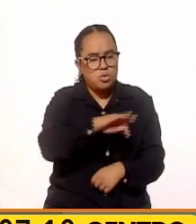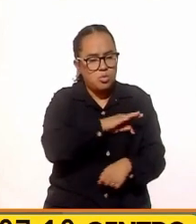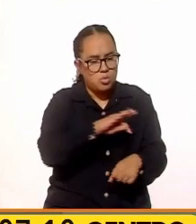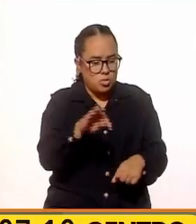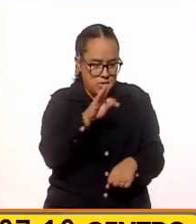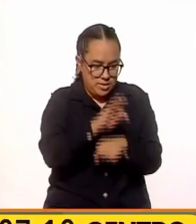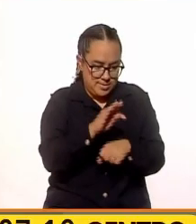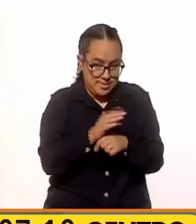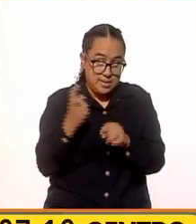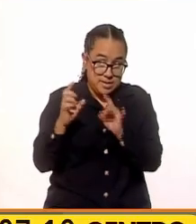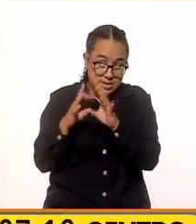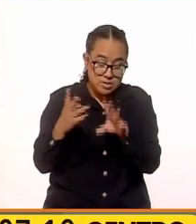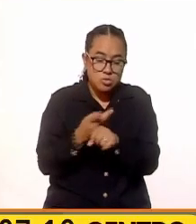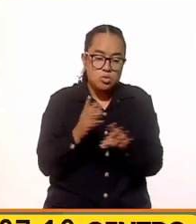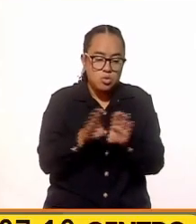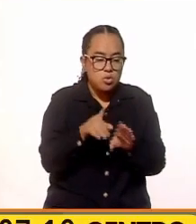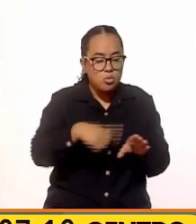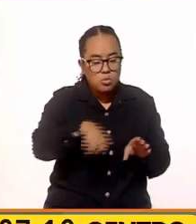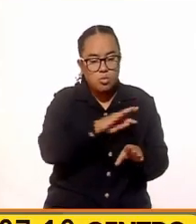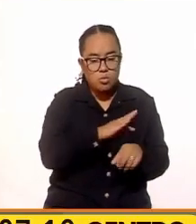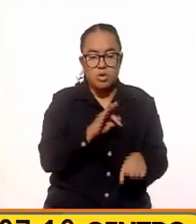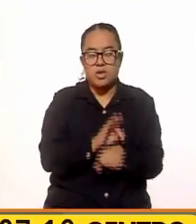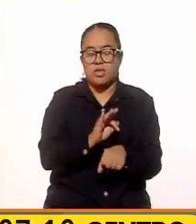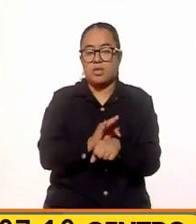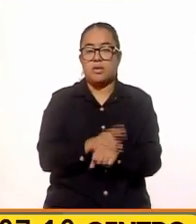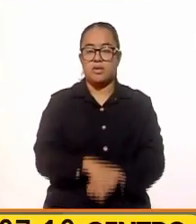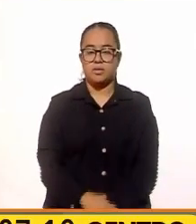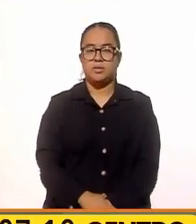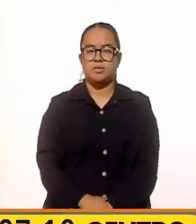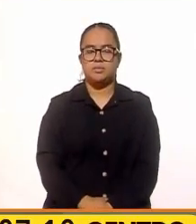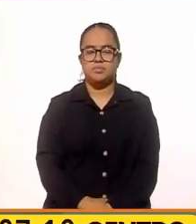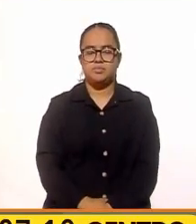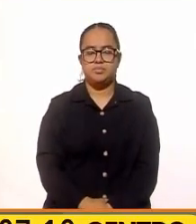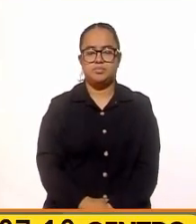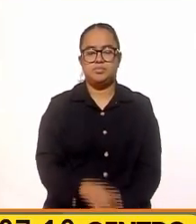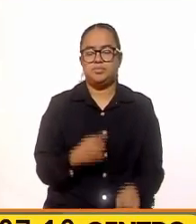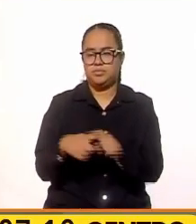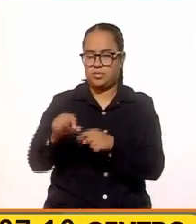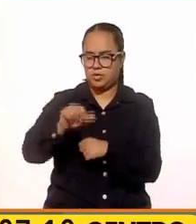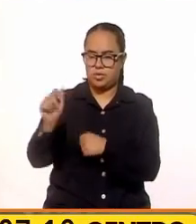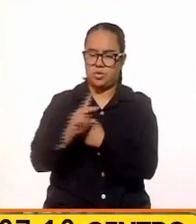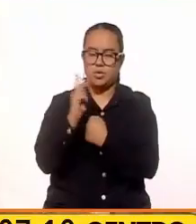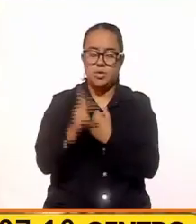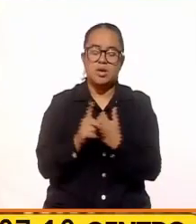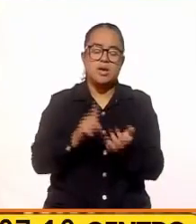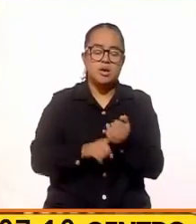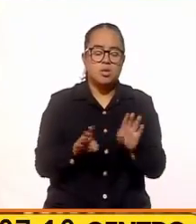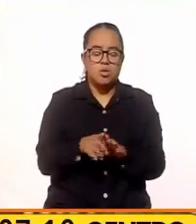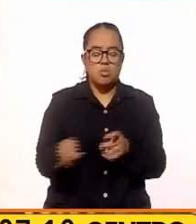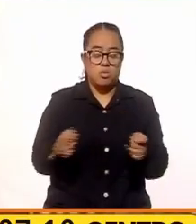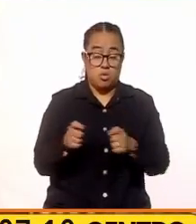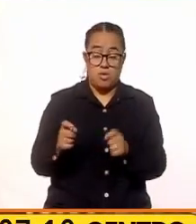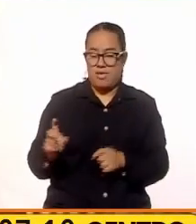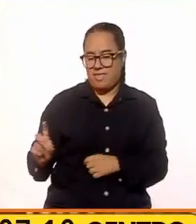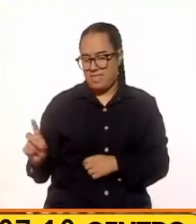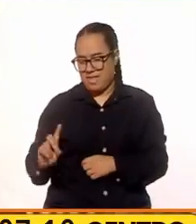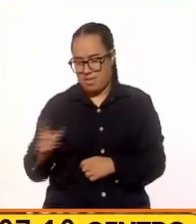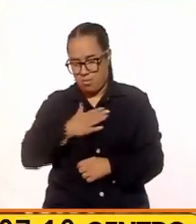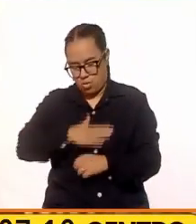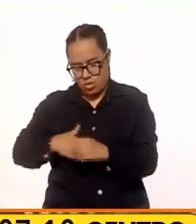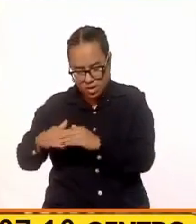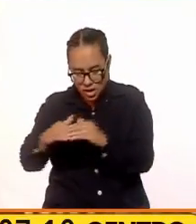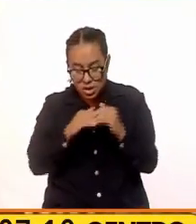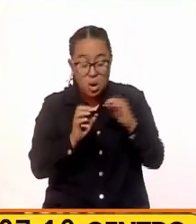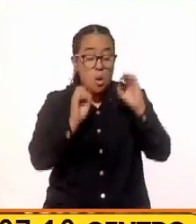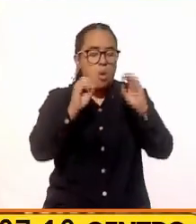esto que está pasando? Todos los países, sean regímenes democráticos o autoritarios,